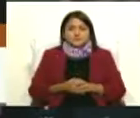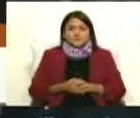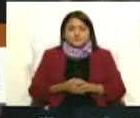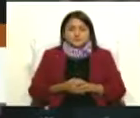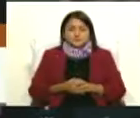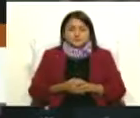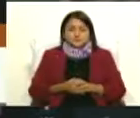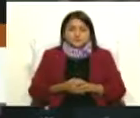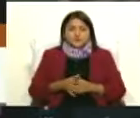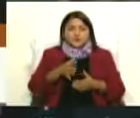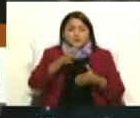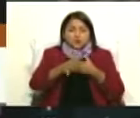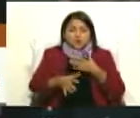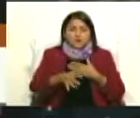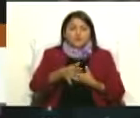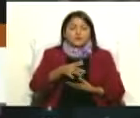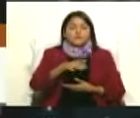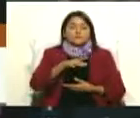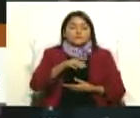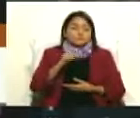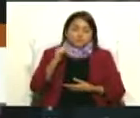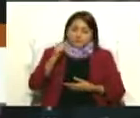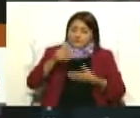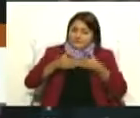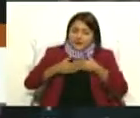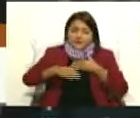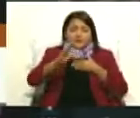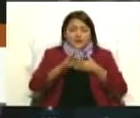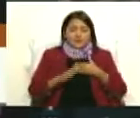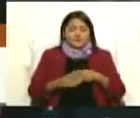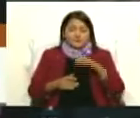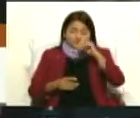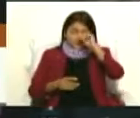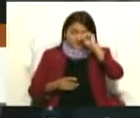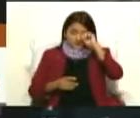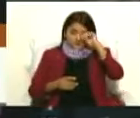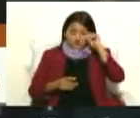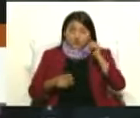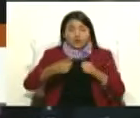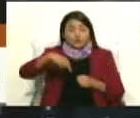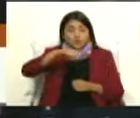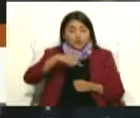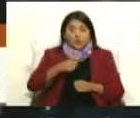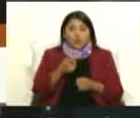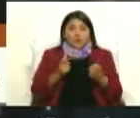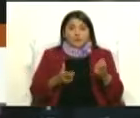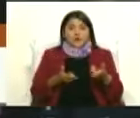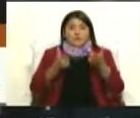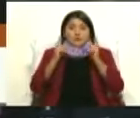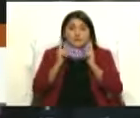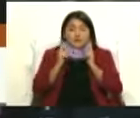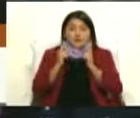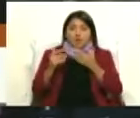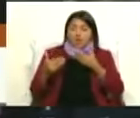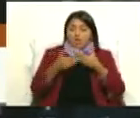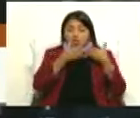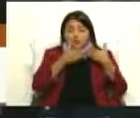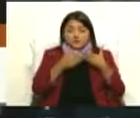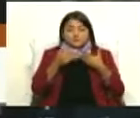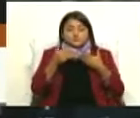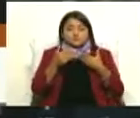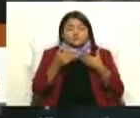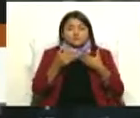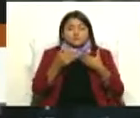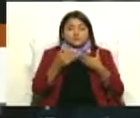memoria inmortal por siempre. Nunca vamos a permitir que sea vulnerado, que sea mancillado.